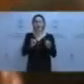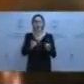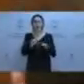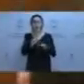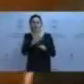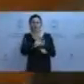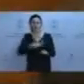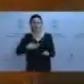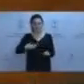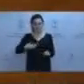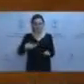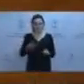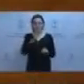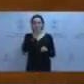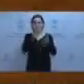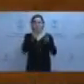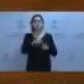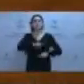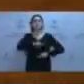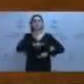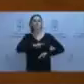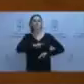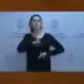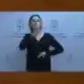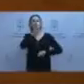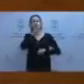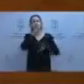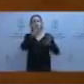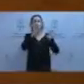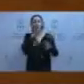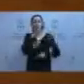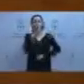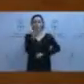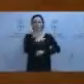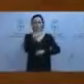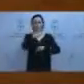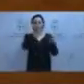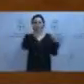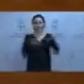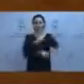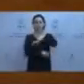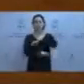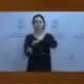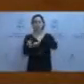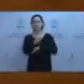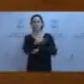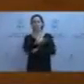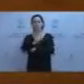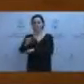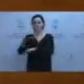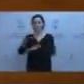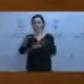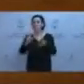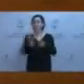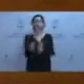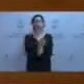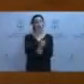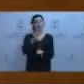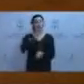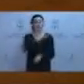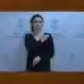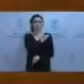deseo, que me dé una respuesta sobre la razón que existe para que se repartan fondos públicos sin contar con esta Cámara. Y no me